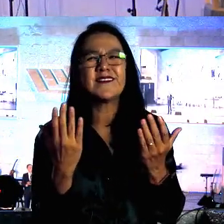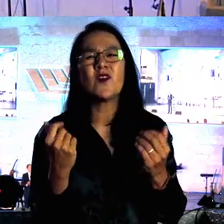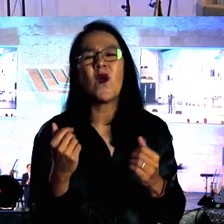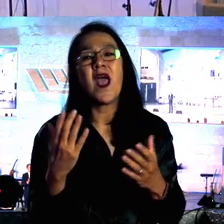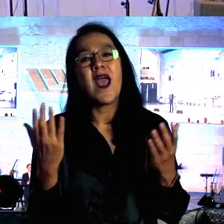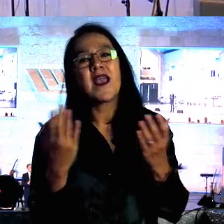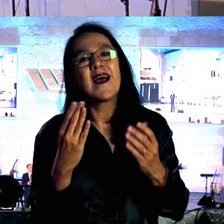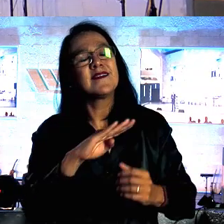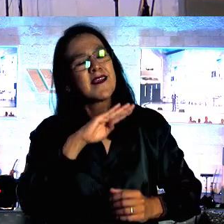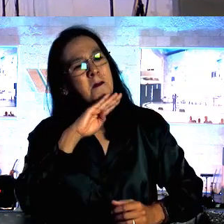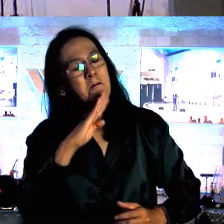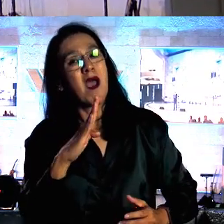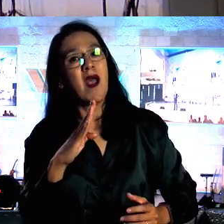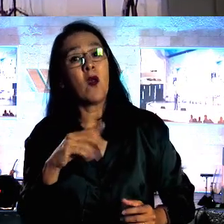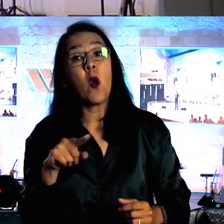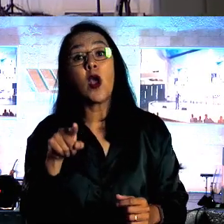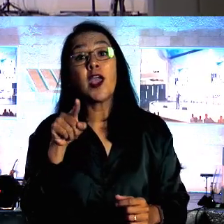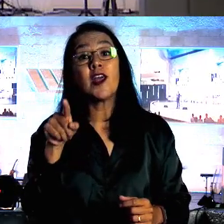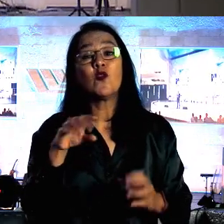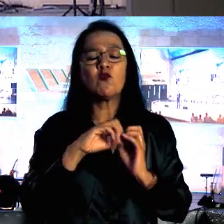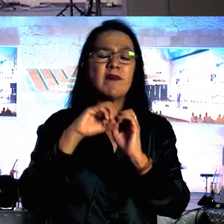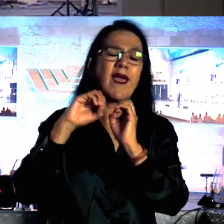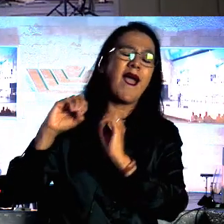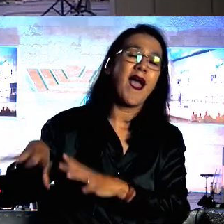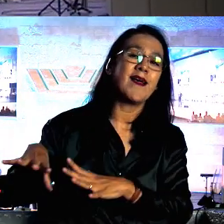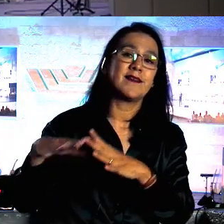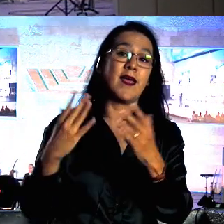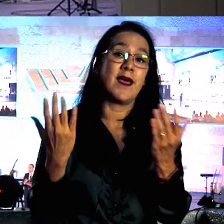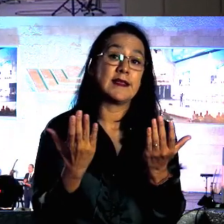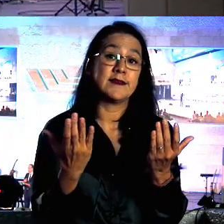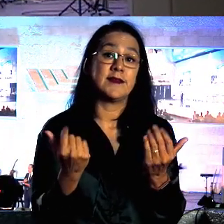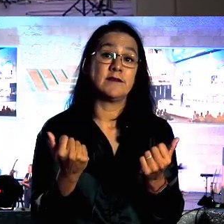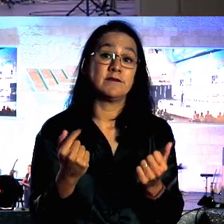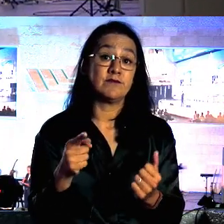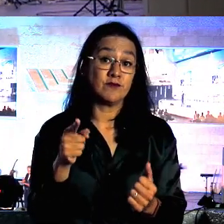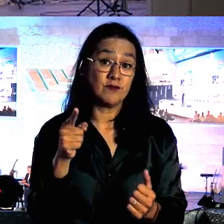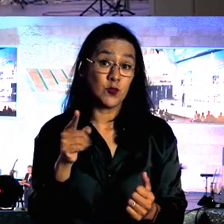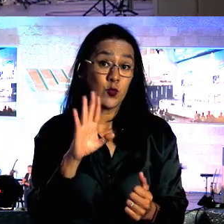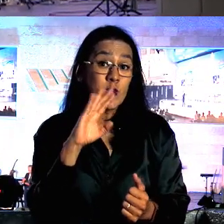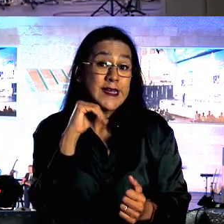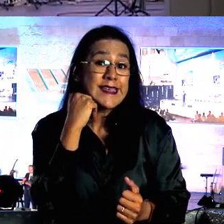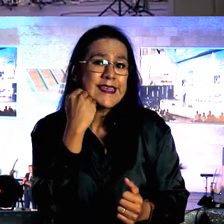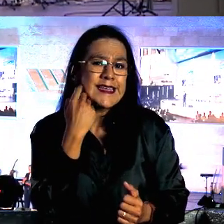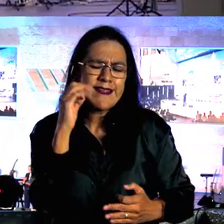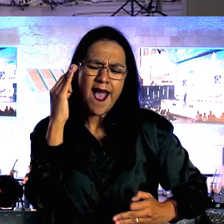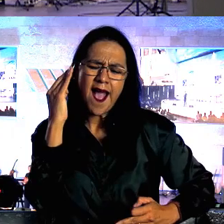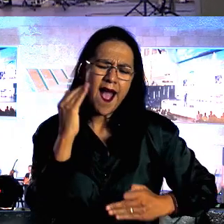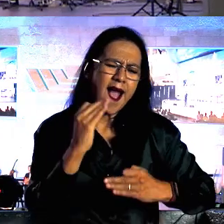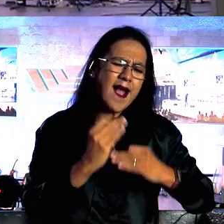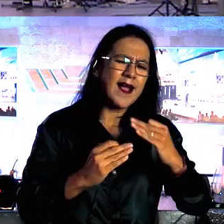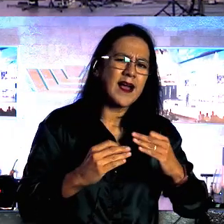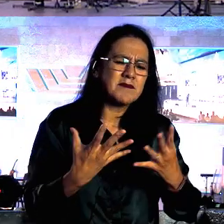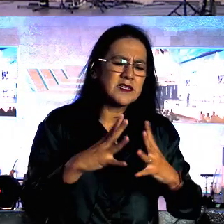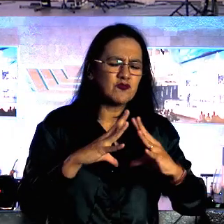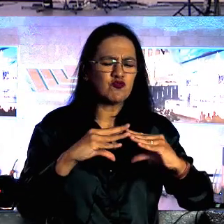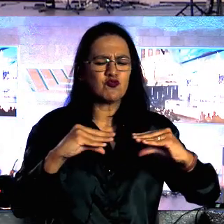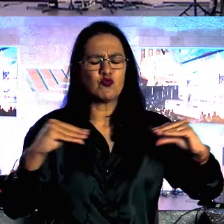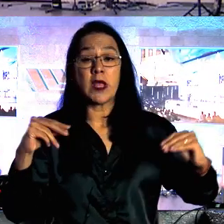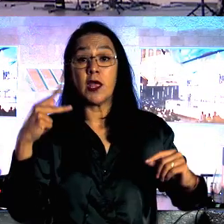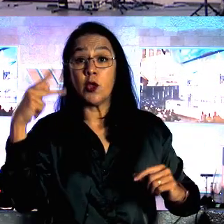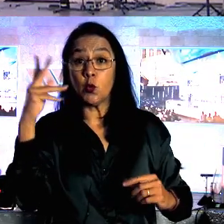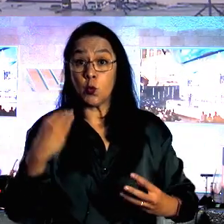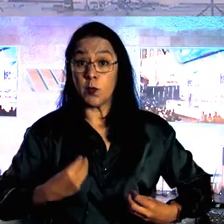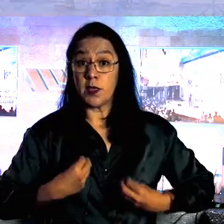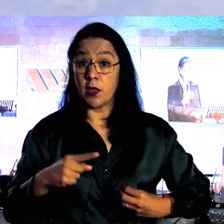o hay cosas que has dejado de hacer si quieres terminar con la sequía en tu vida debes tomar decisiones